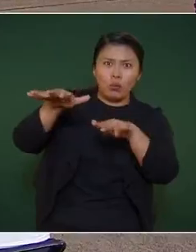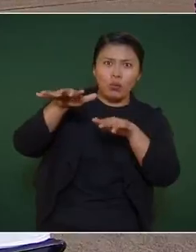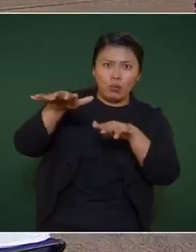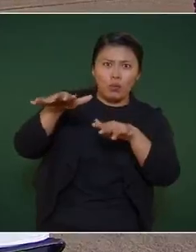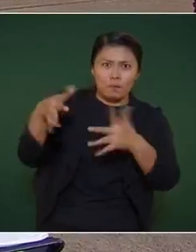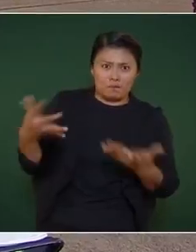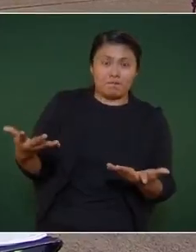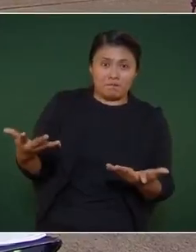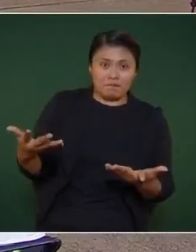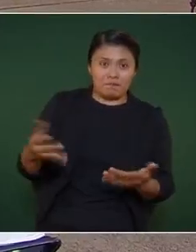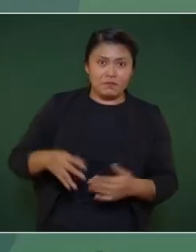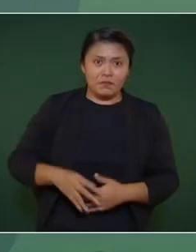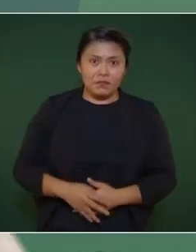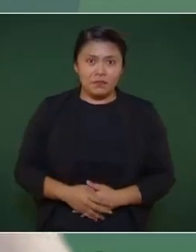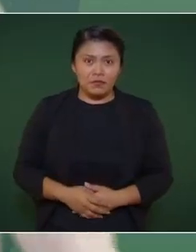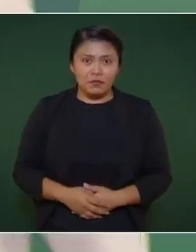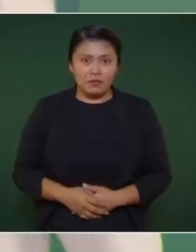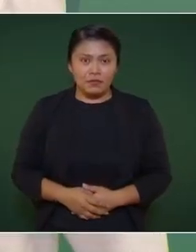Y